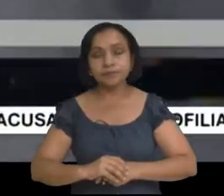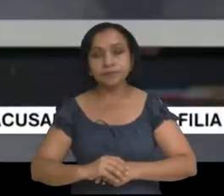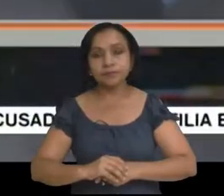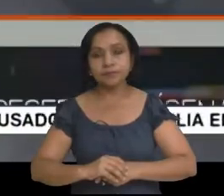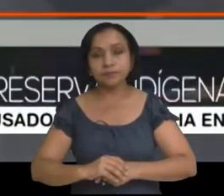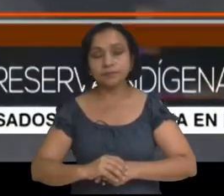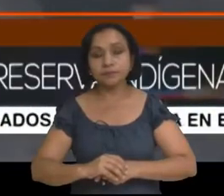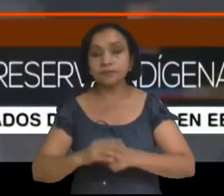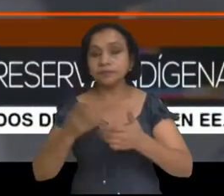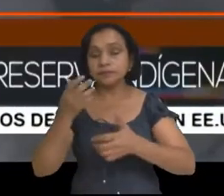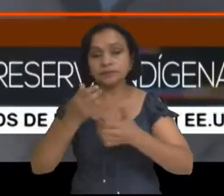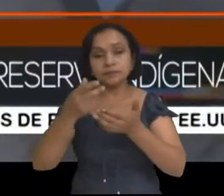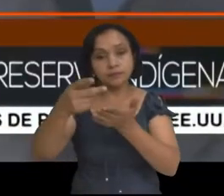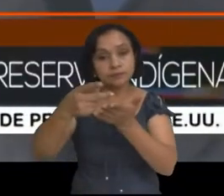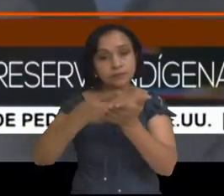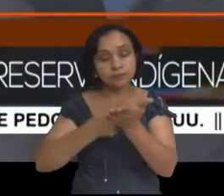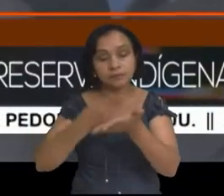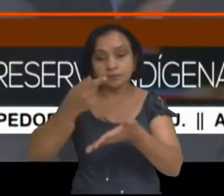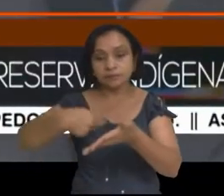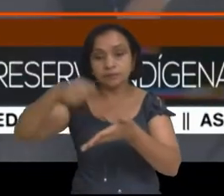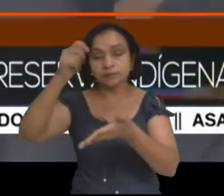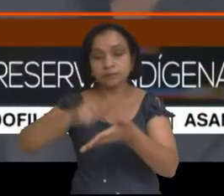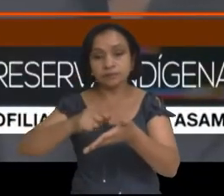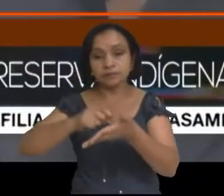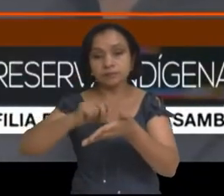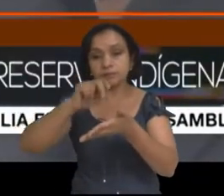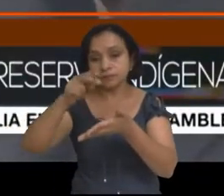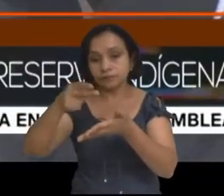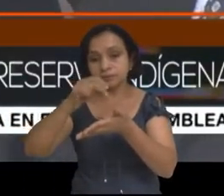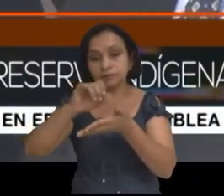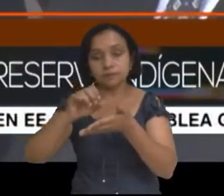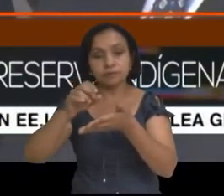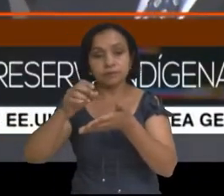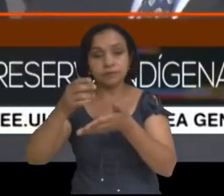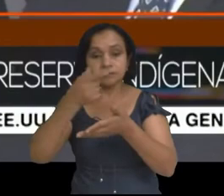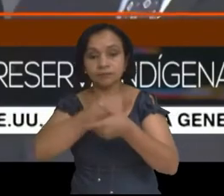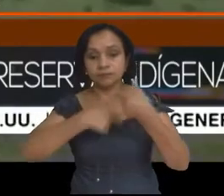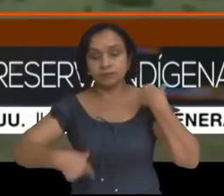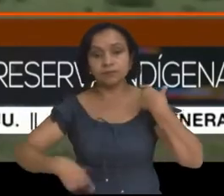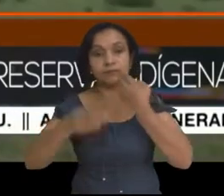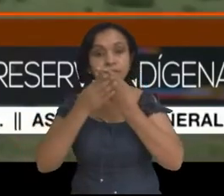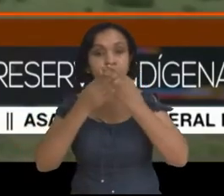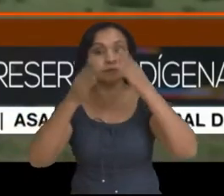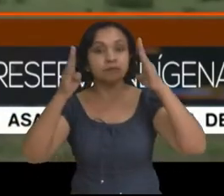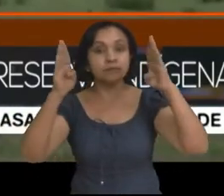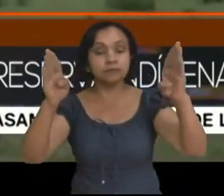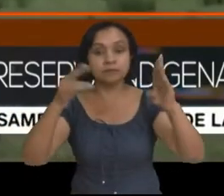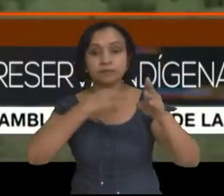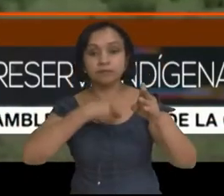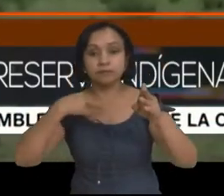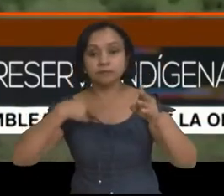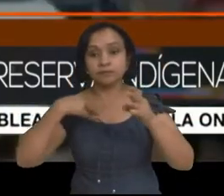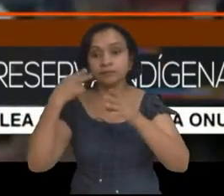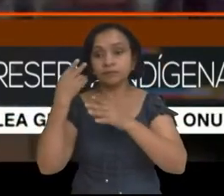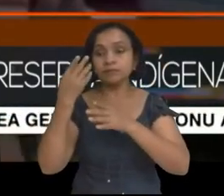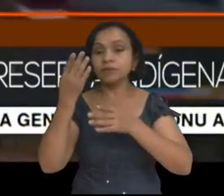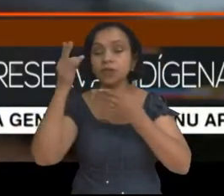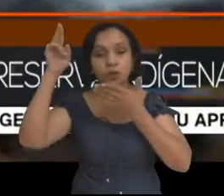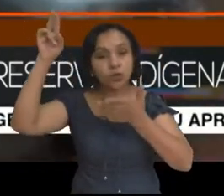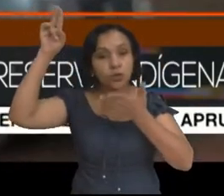El polémico proyecto firmado por Jair Bolsonaro, presidente de Brasil, permitiría explotar las reservas